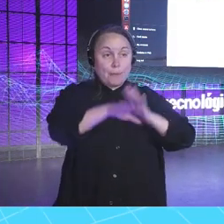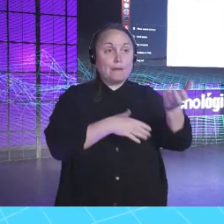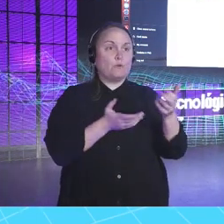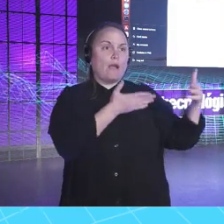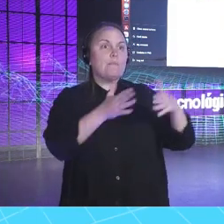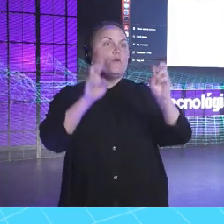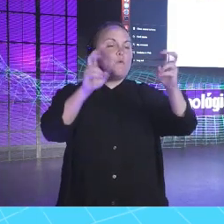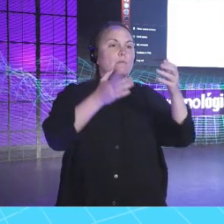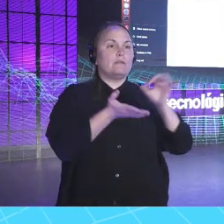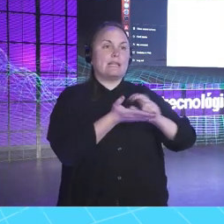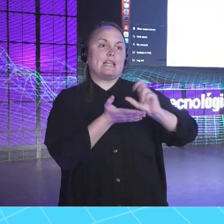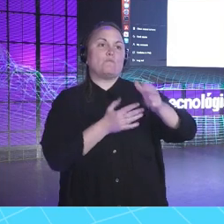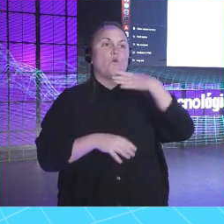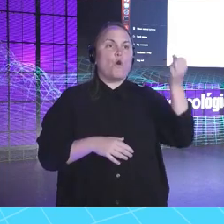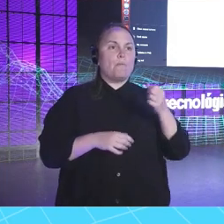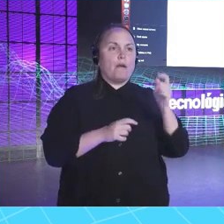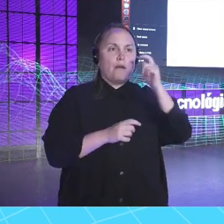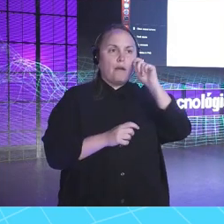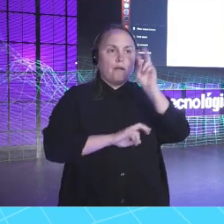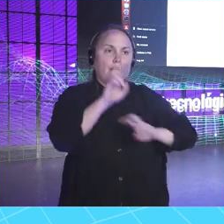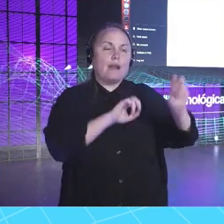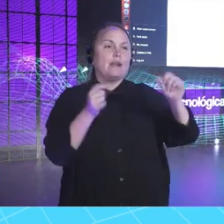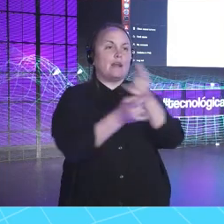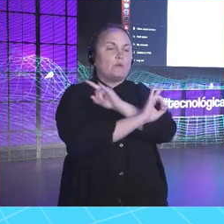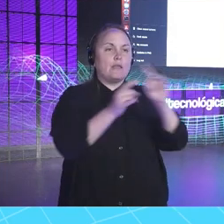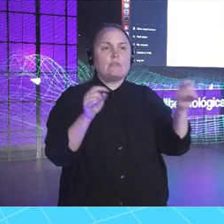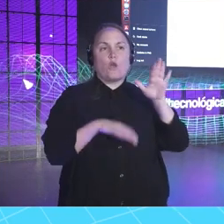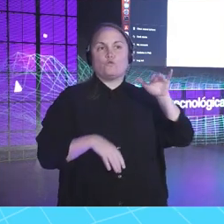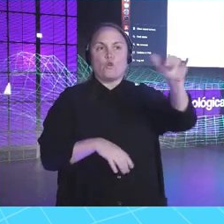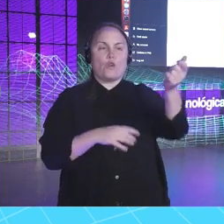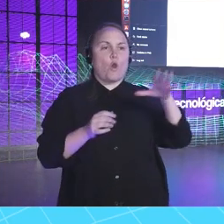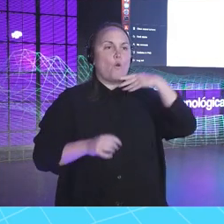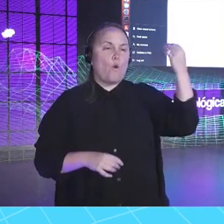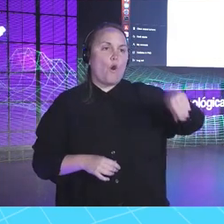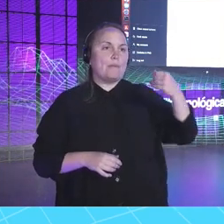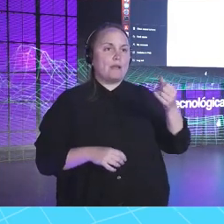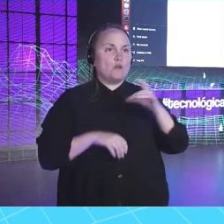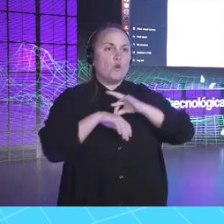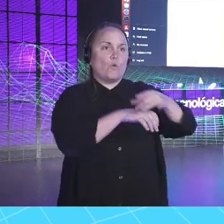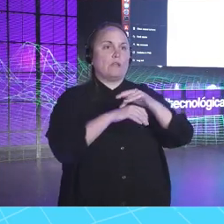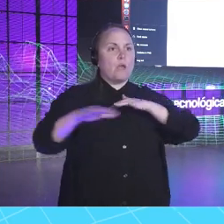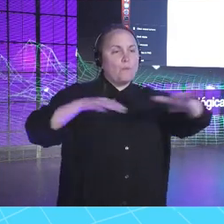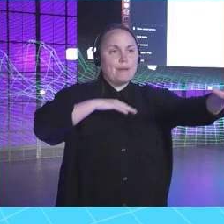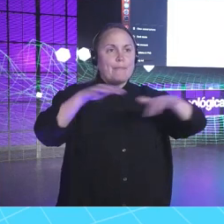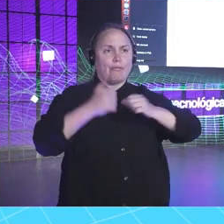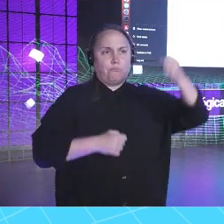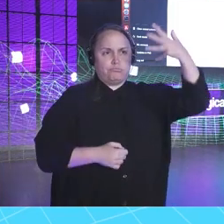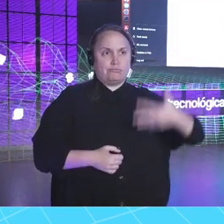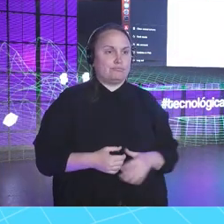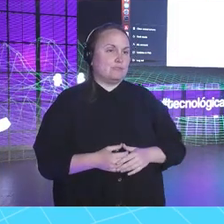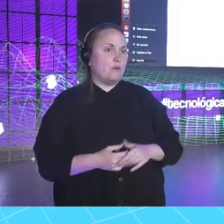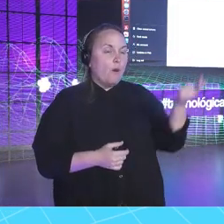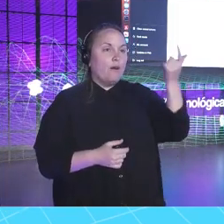caminos nuevos senderismo joven explorando la naturaleza excursiones jóvenes rutas en movimiento hiking para millenial senderismo activo explora